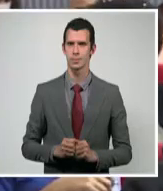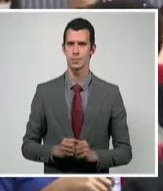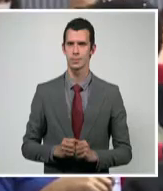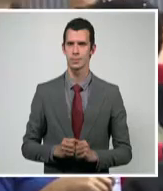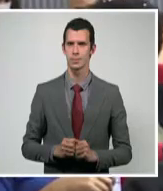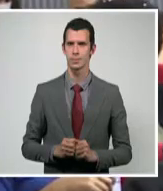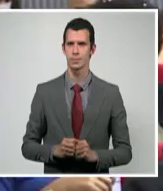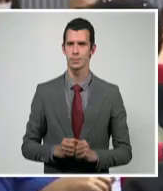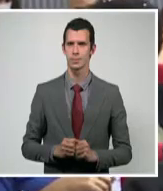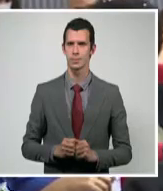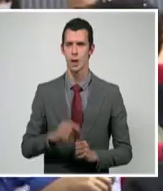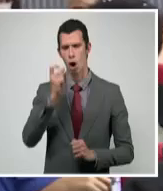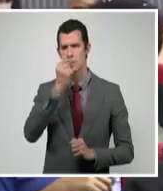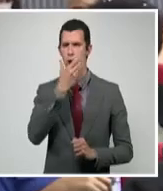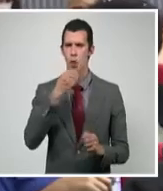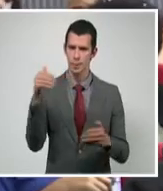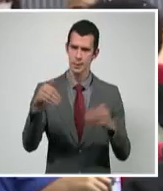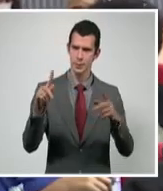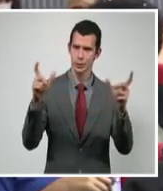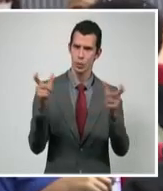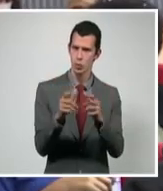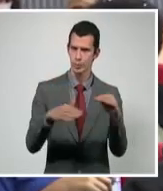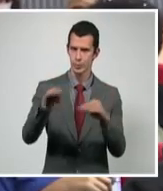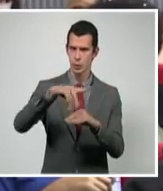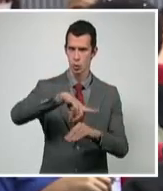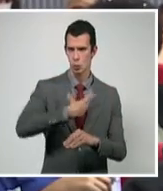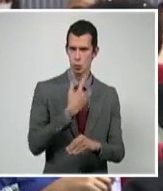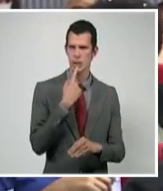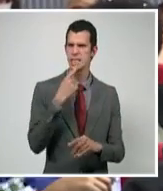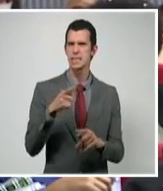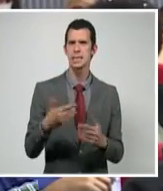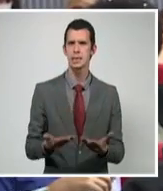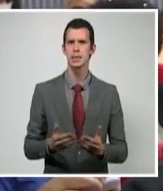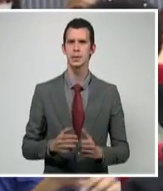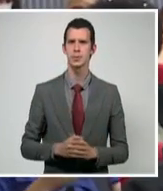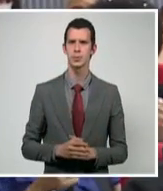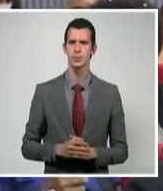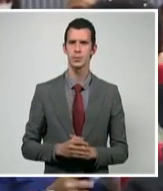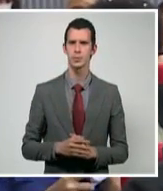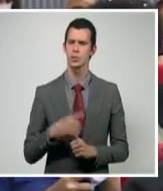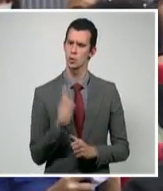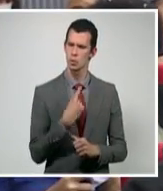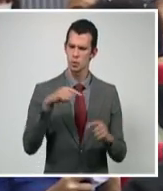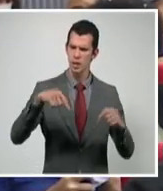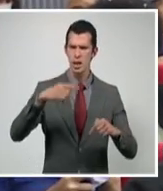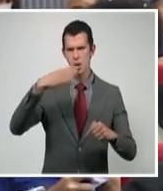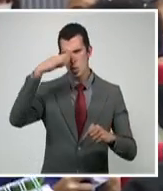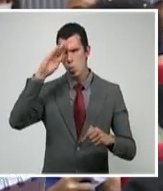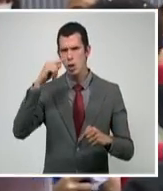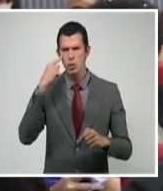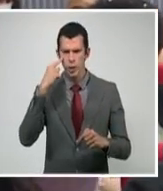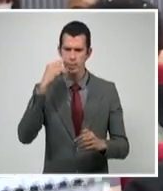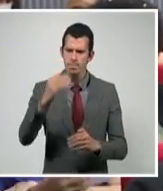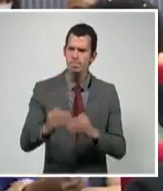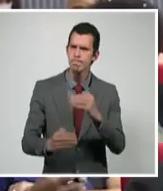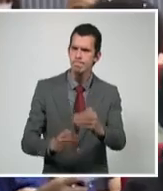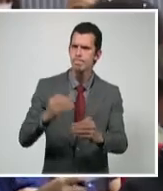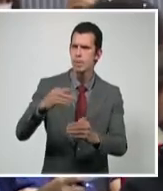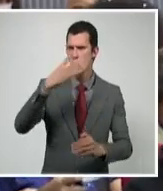Ahora, la soberanía, como bien decía Mark, que totalmente de acuerdo, tiene que ser el límite. Las conquistas sociales tienen que ser el límite. Los